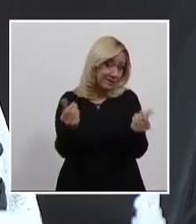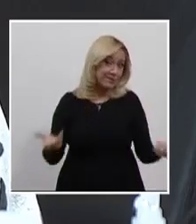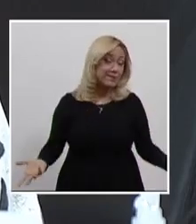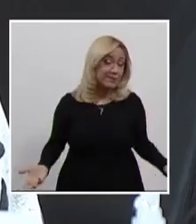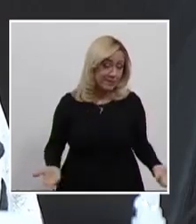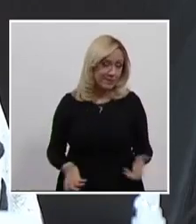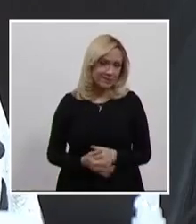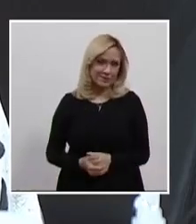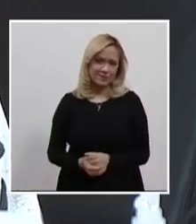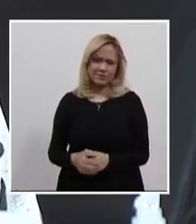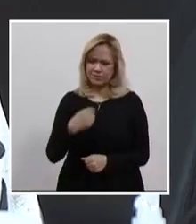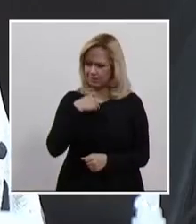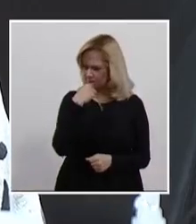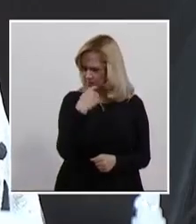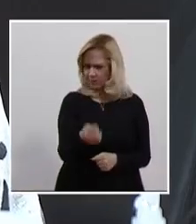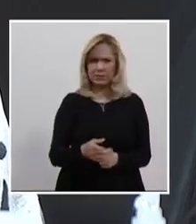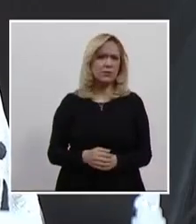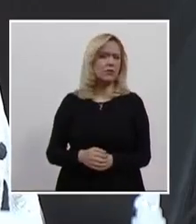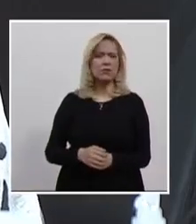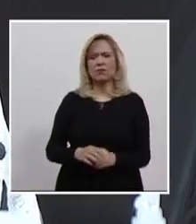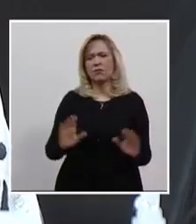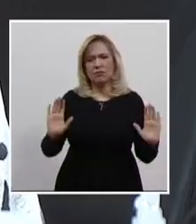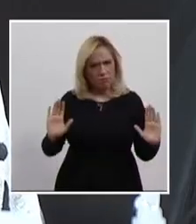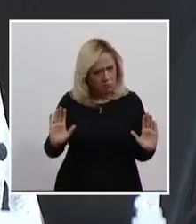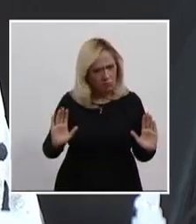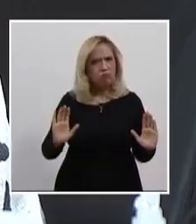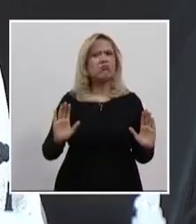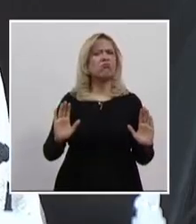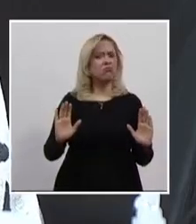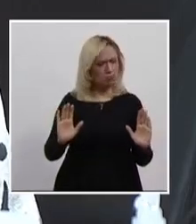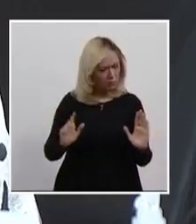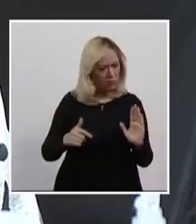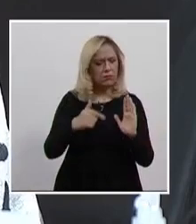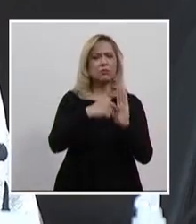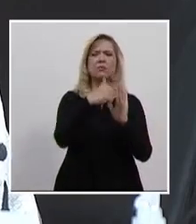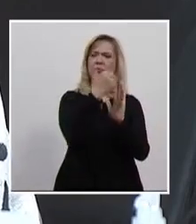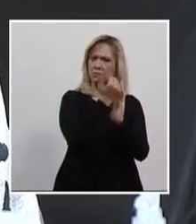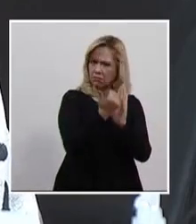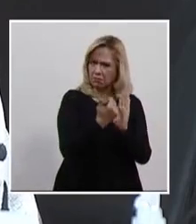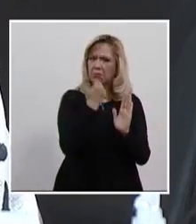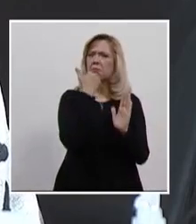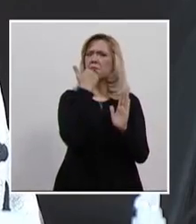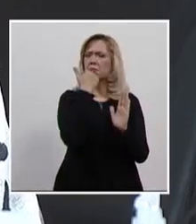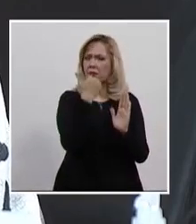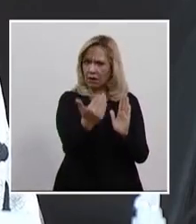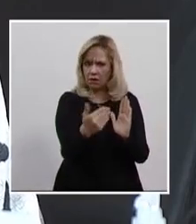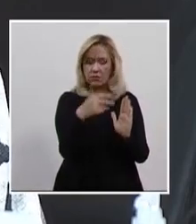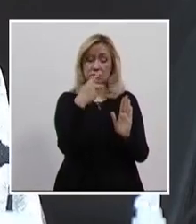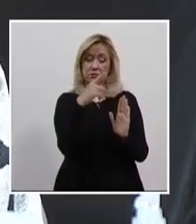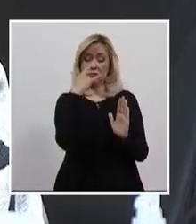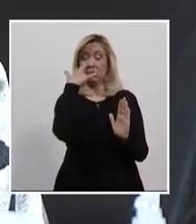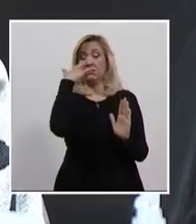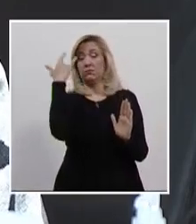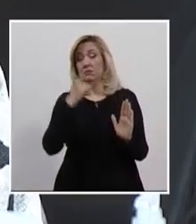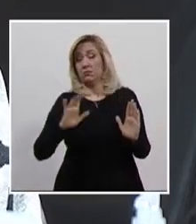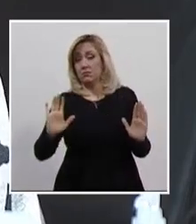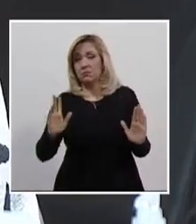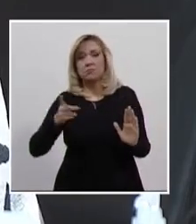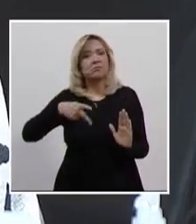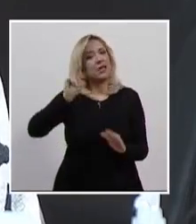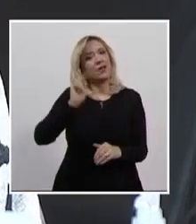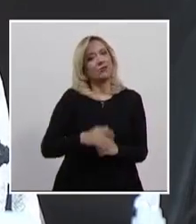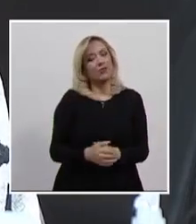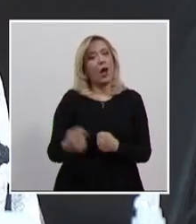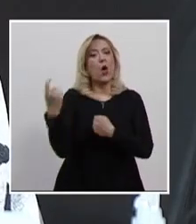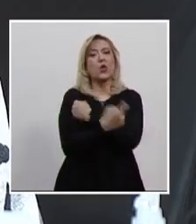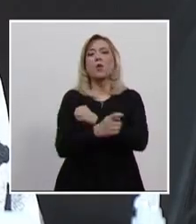el criterio de que, no obstante que se hayan validado estos procesos inéditos, ello no legitima en